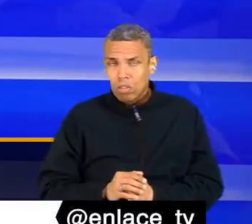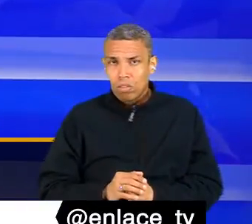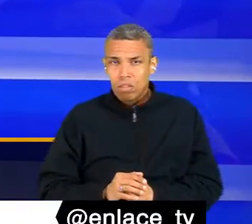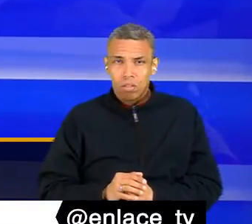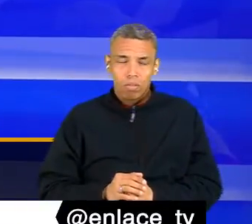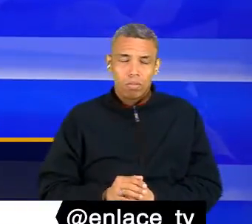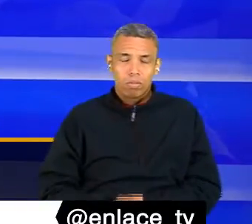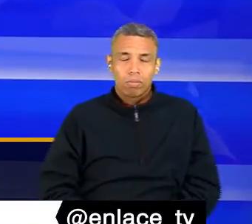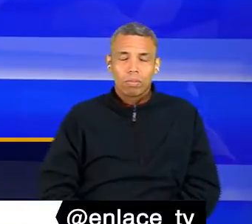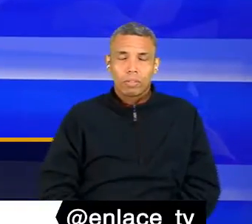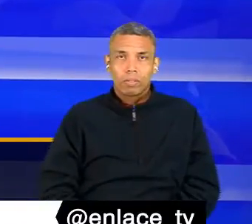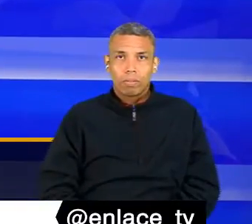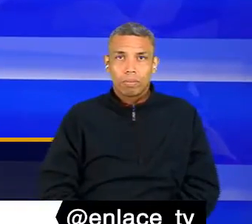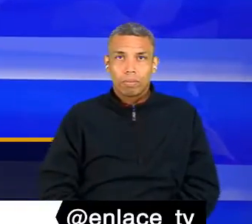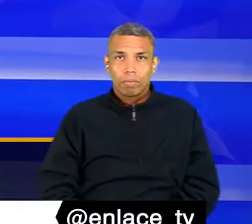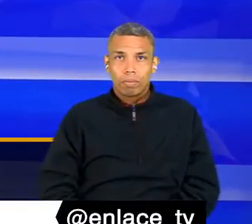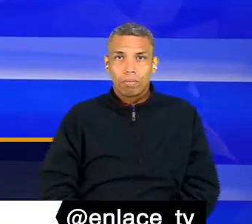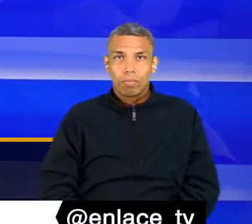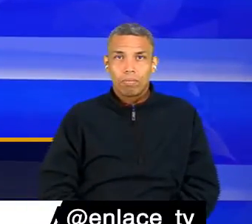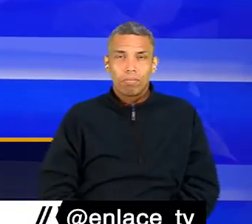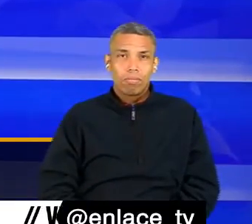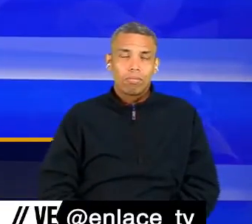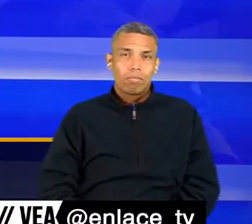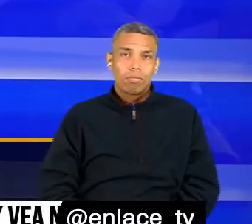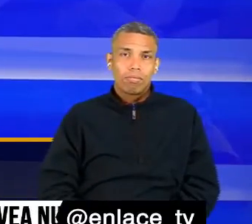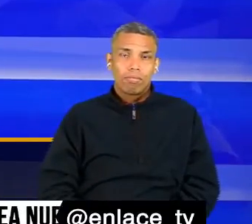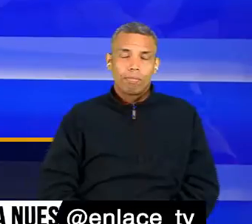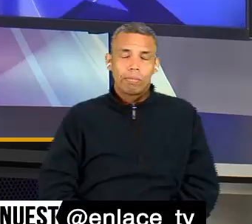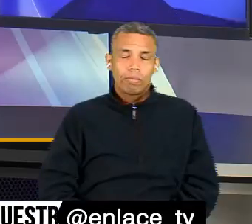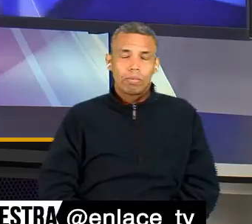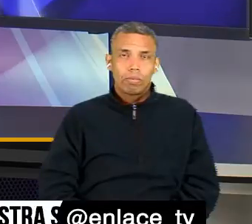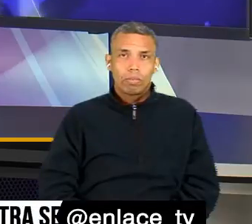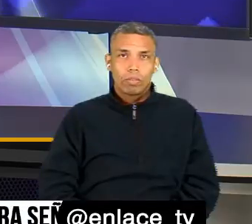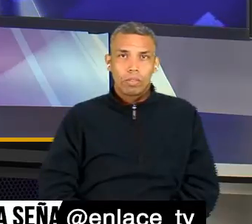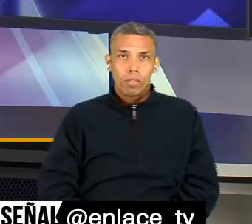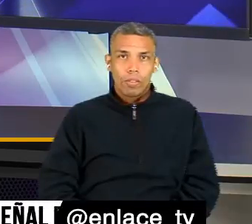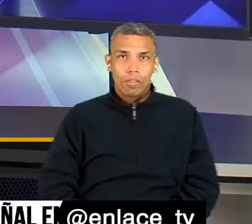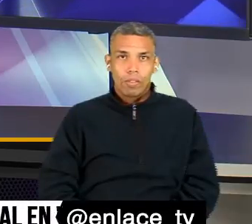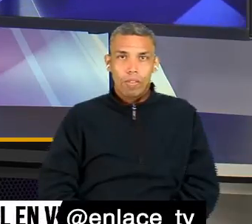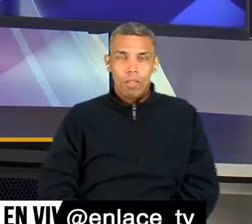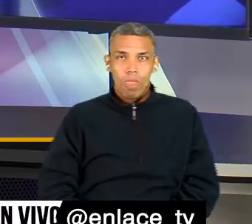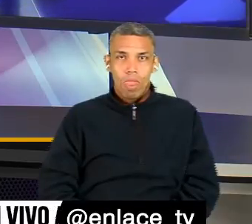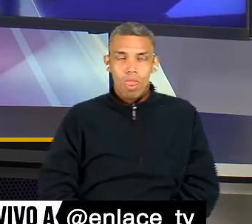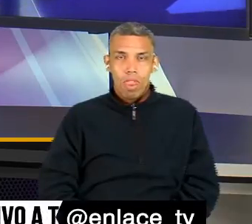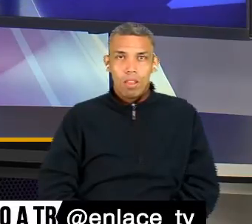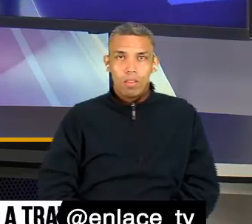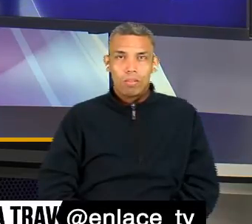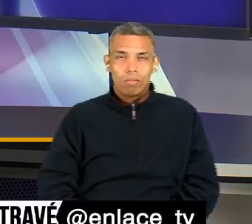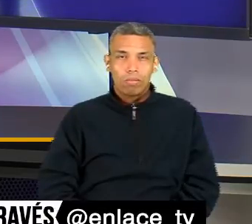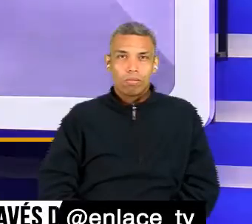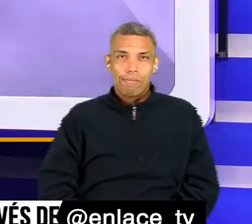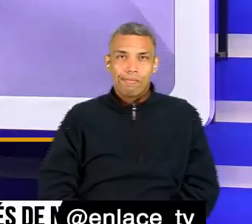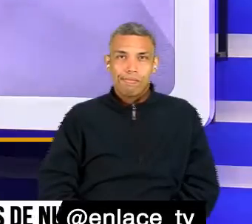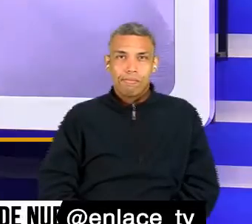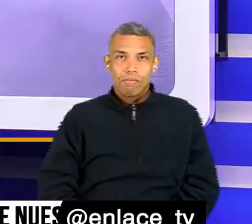10 deportistas fijos para ir al Mundial. ¿De qué manera se intensifican ahora sus entrenamientos, Santiago?